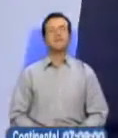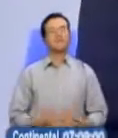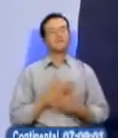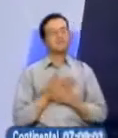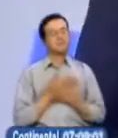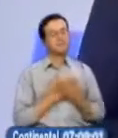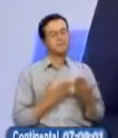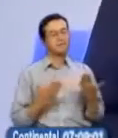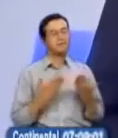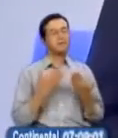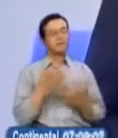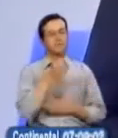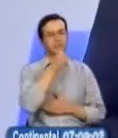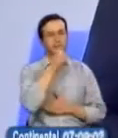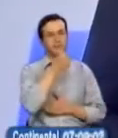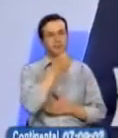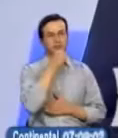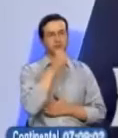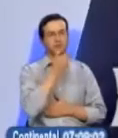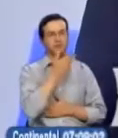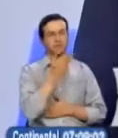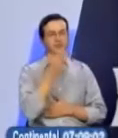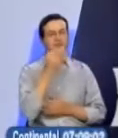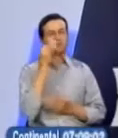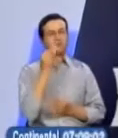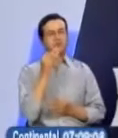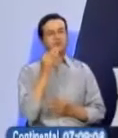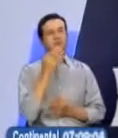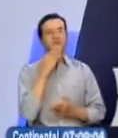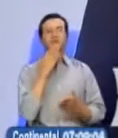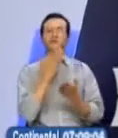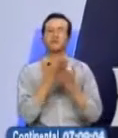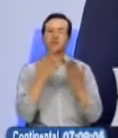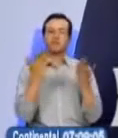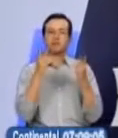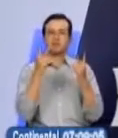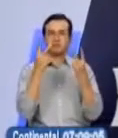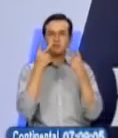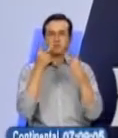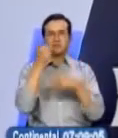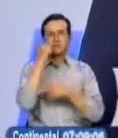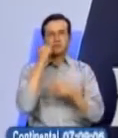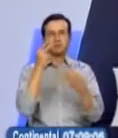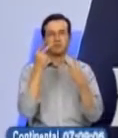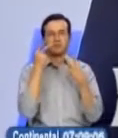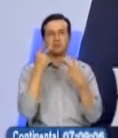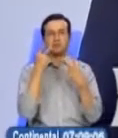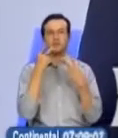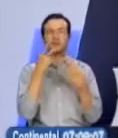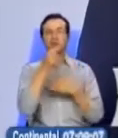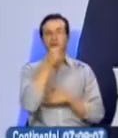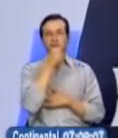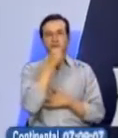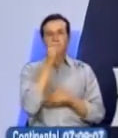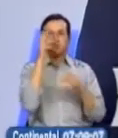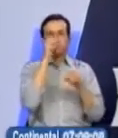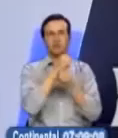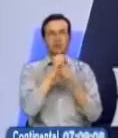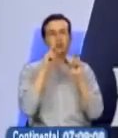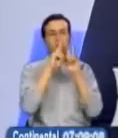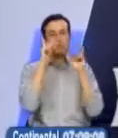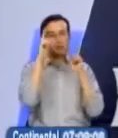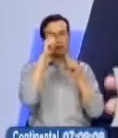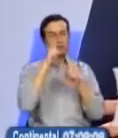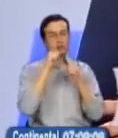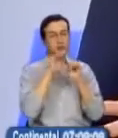Bienvenidos, amigos televidentes, a Pensamiento Crítico. Por cierto, muchas gracias por la sintonía del día de ayer en Impulso Político sobre un tema tan